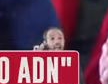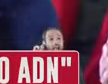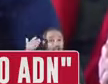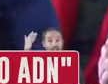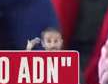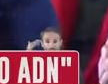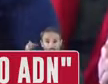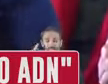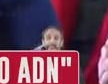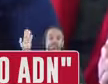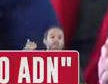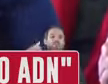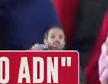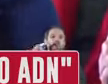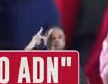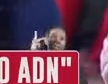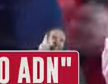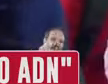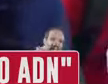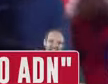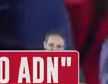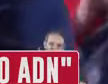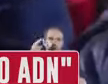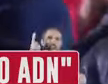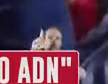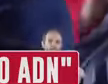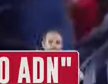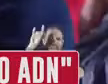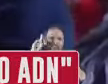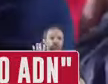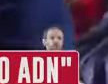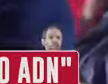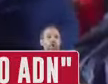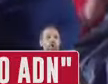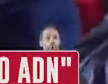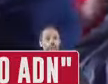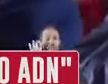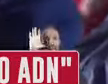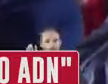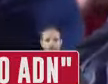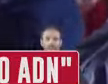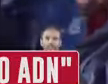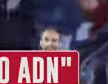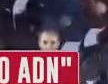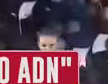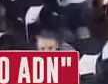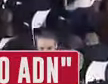desde que néstor ganó su primera elección como gobernador de la provincia de santa cruz